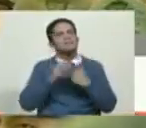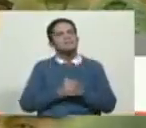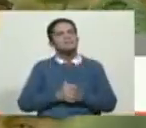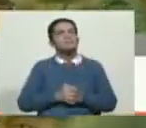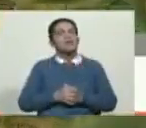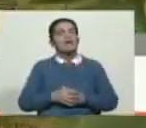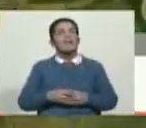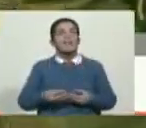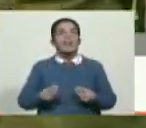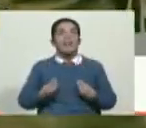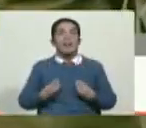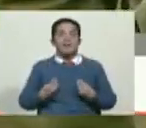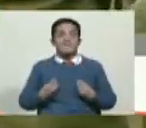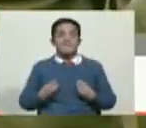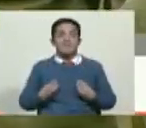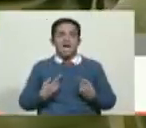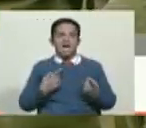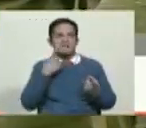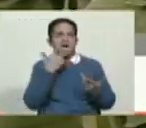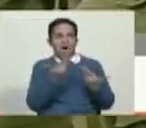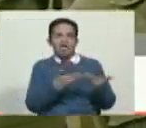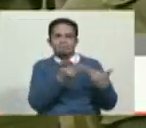vida lo llevó a donde está.